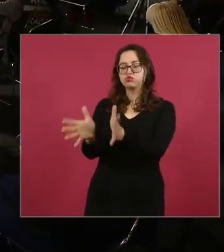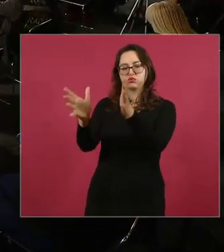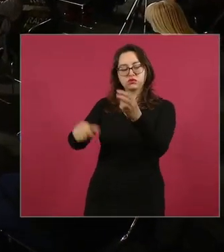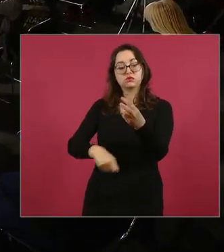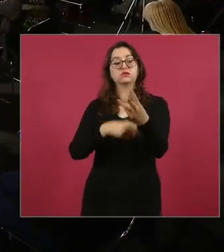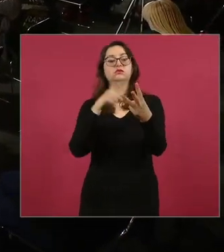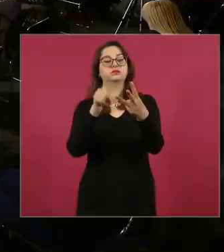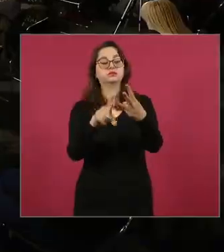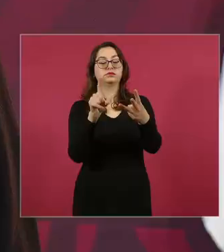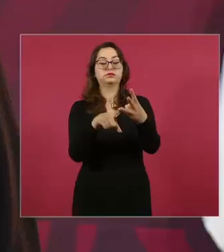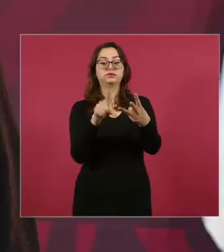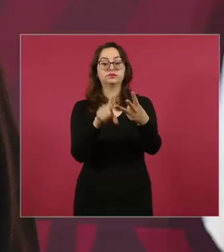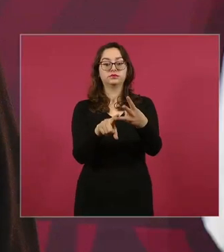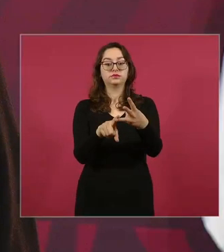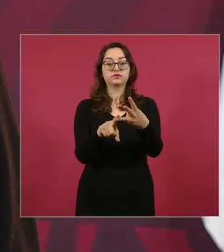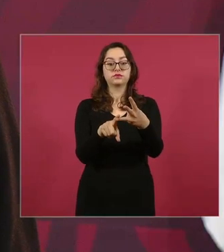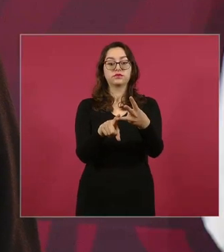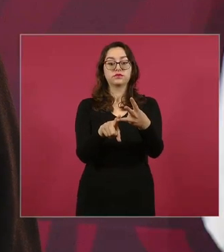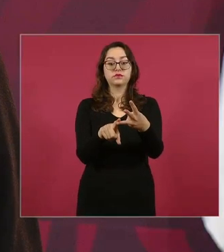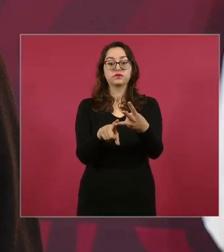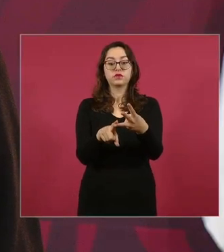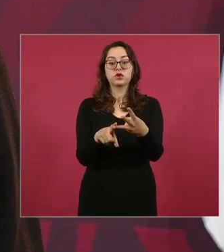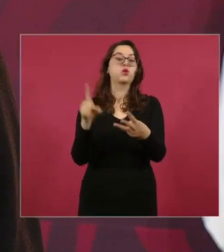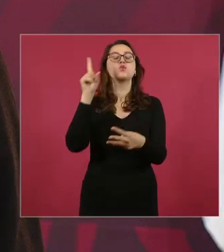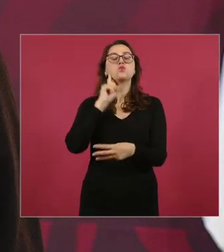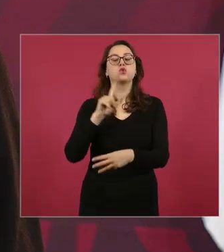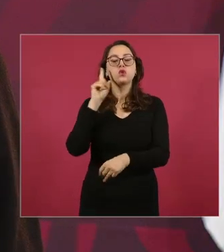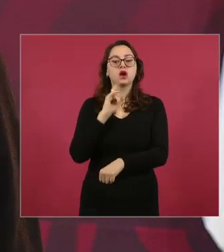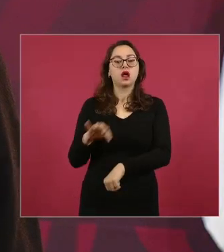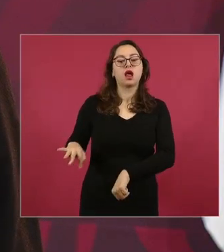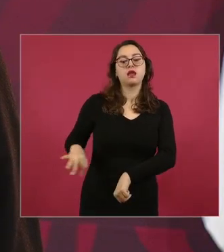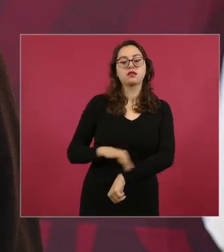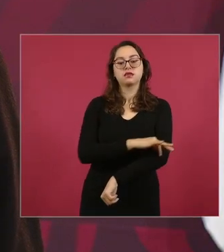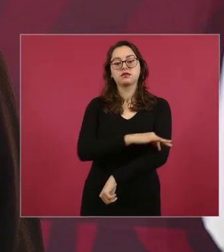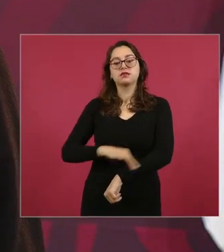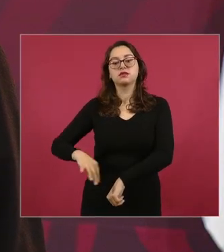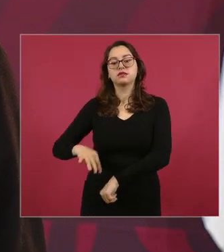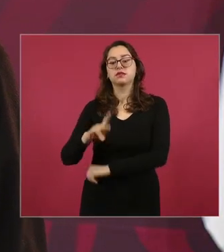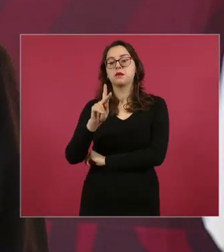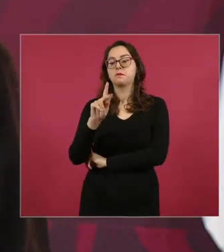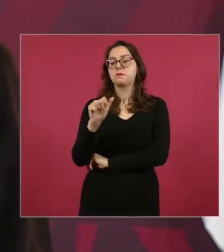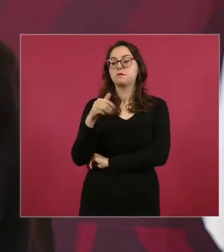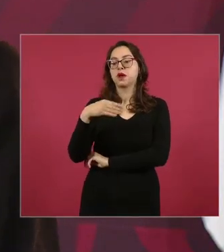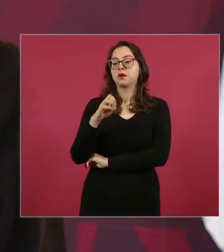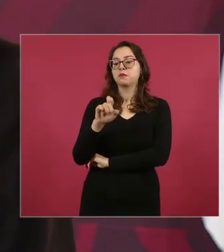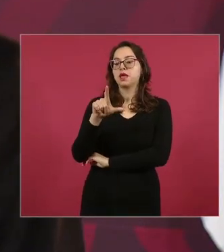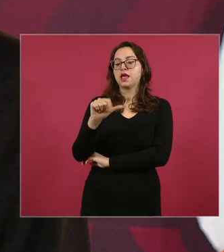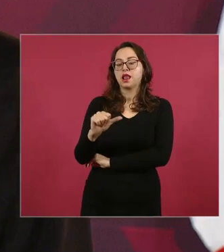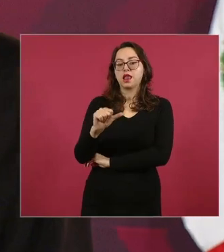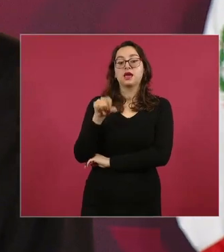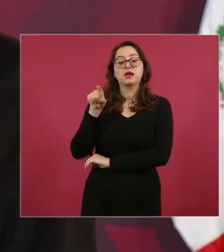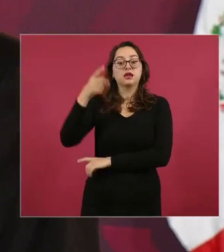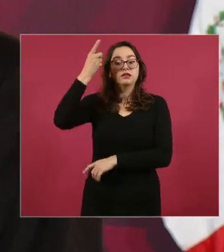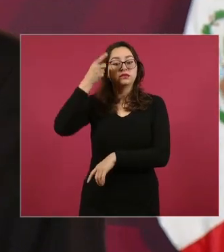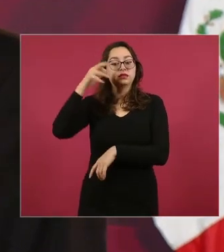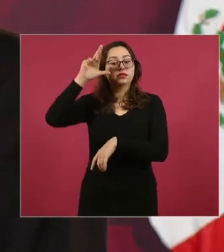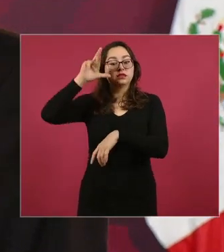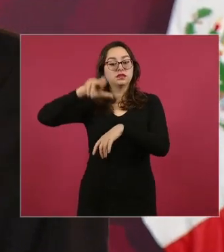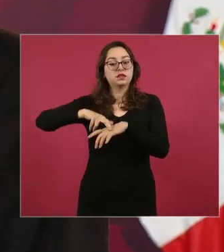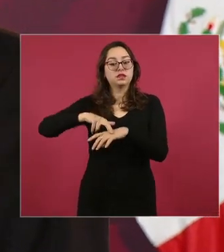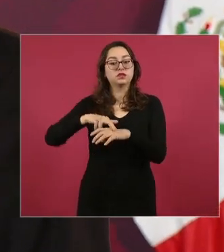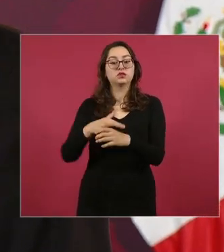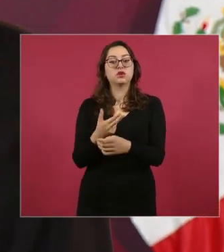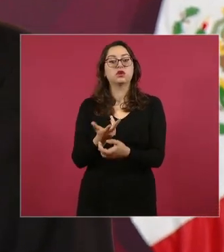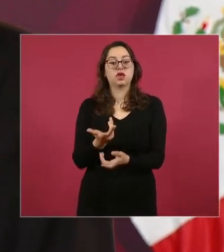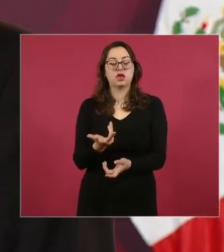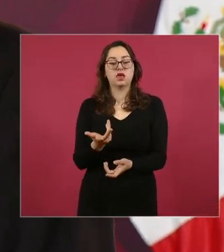también la arquitecta Pamela, que es la directora de la escuela